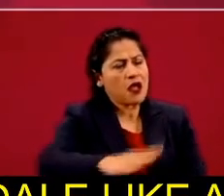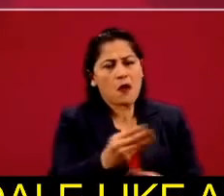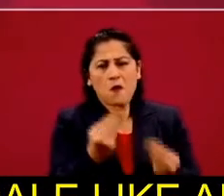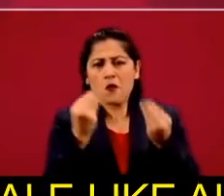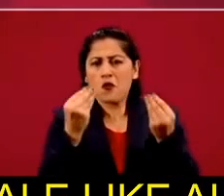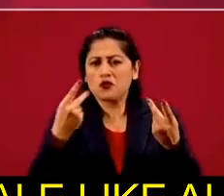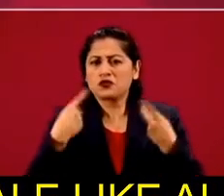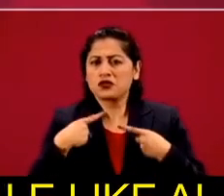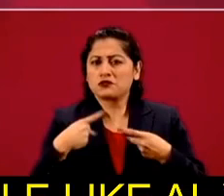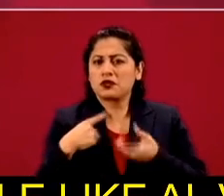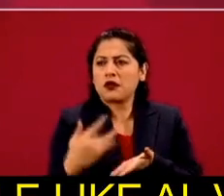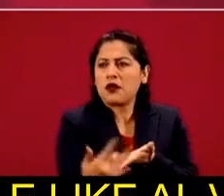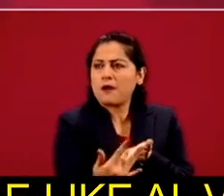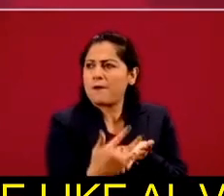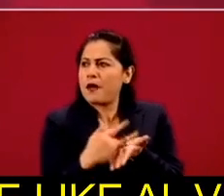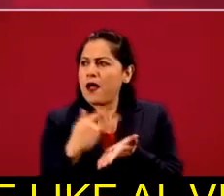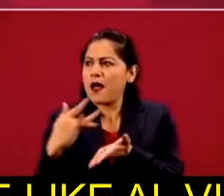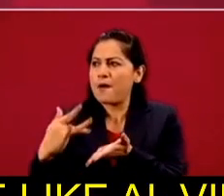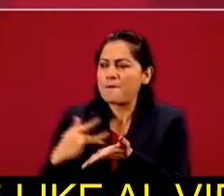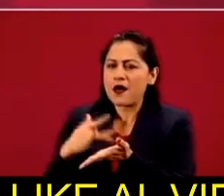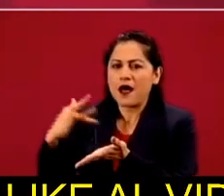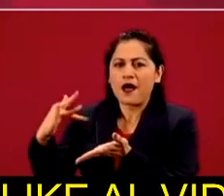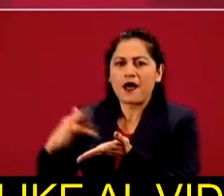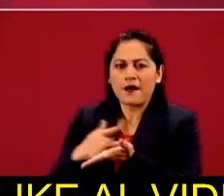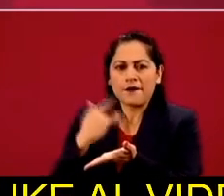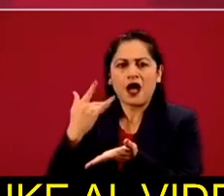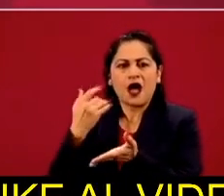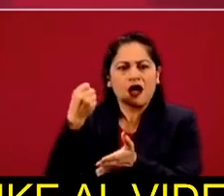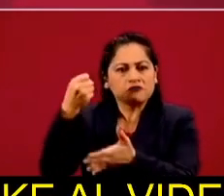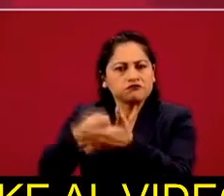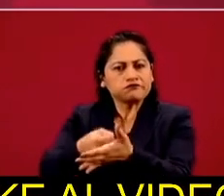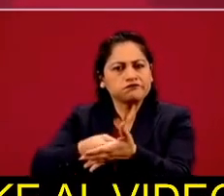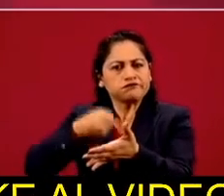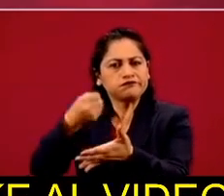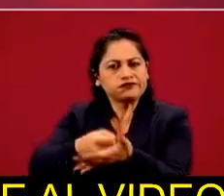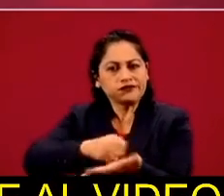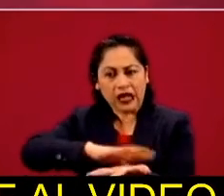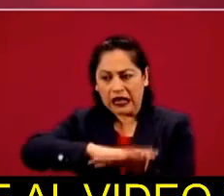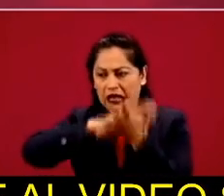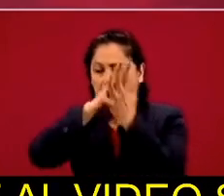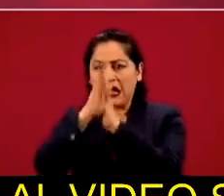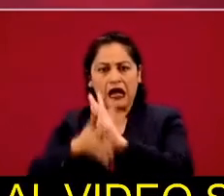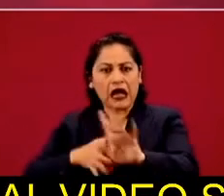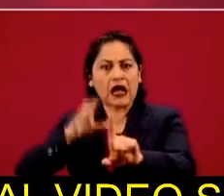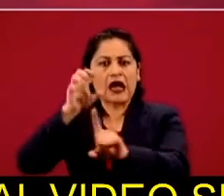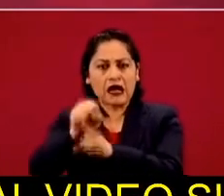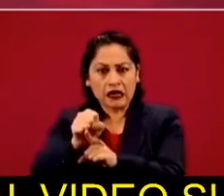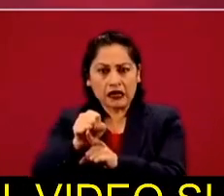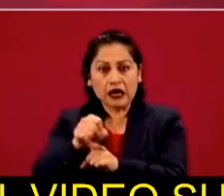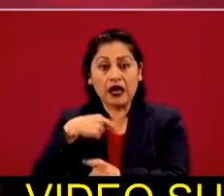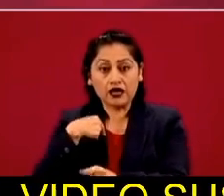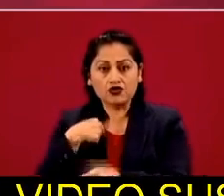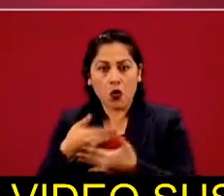luchó por una transformación, por un verdadero cambio, y hacer lo mismo